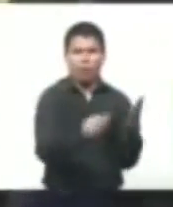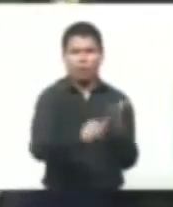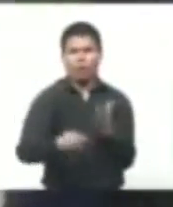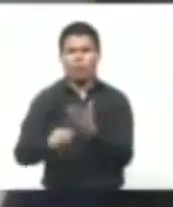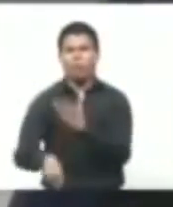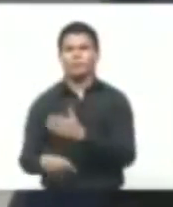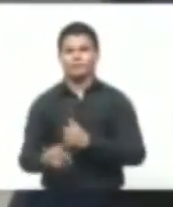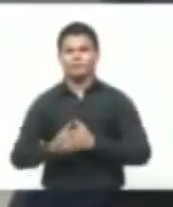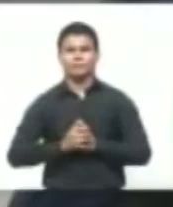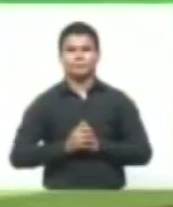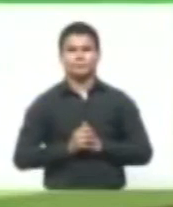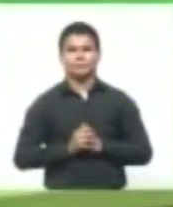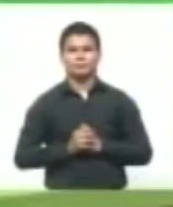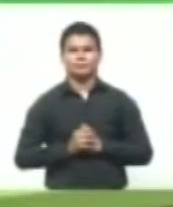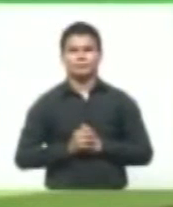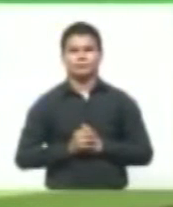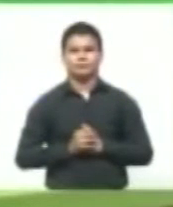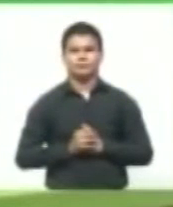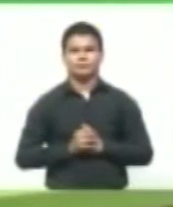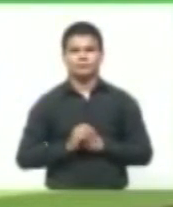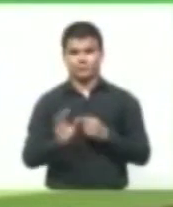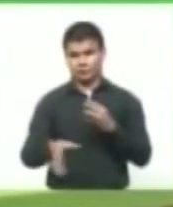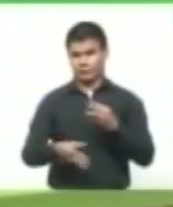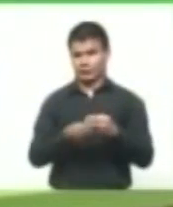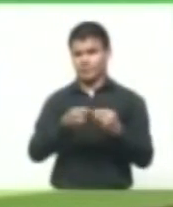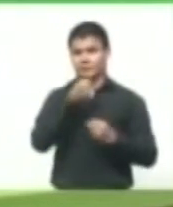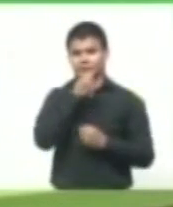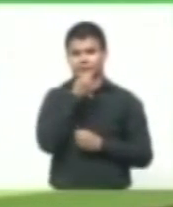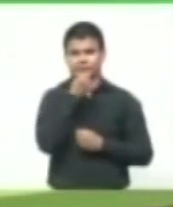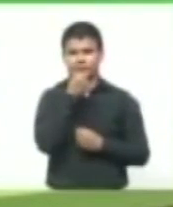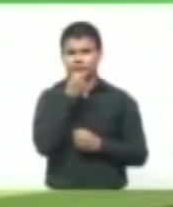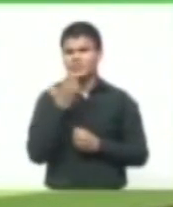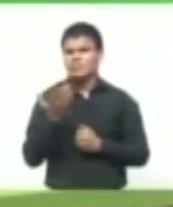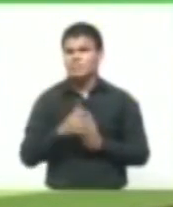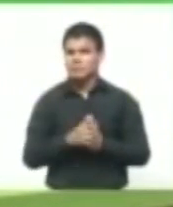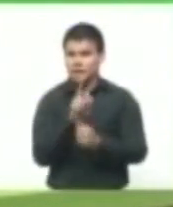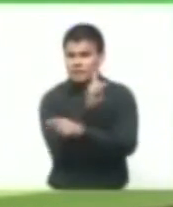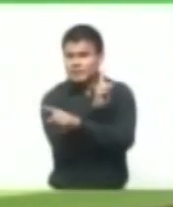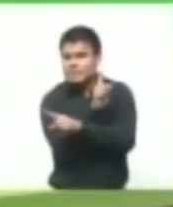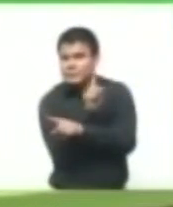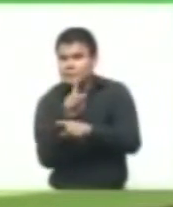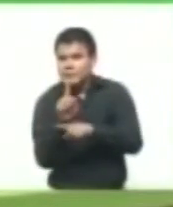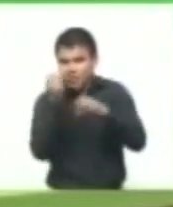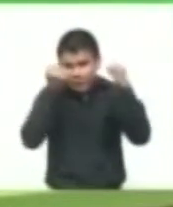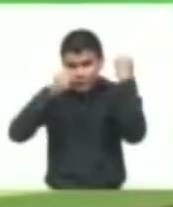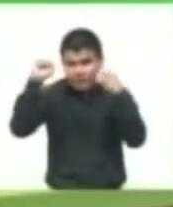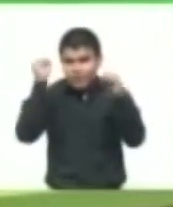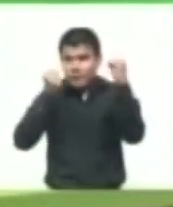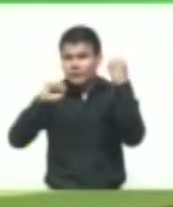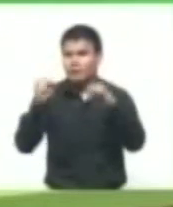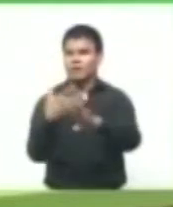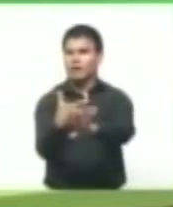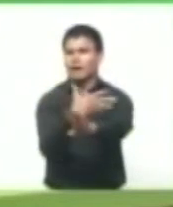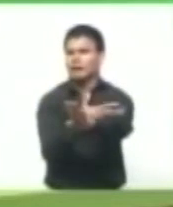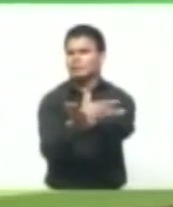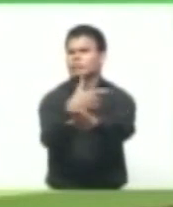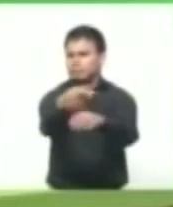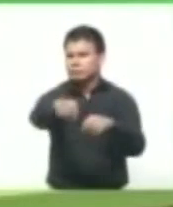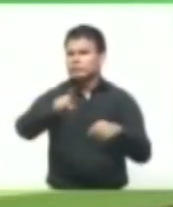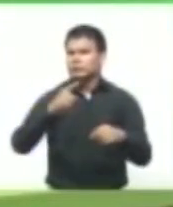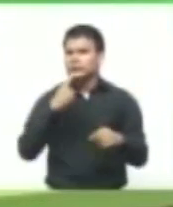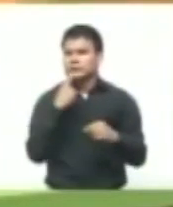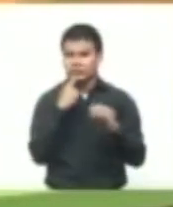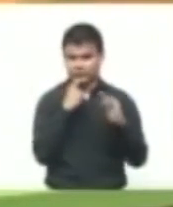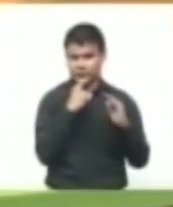transporte especial. En otras noticias, durante los días de carnaval, AAA anunció que recogió 596 toneladas de residuos,